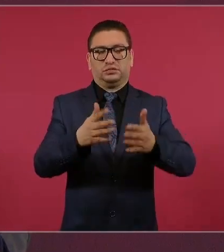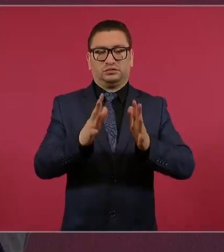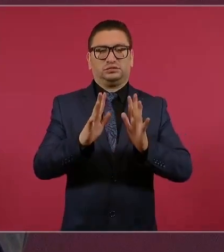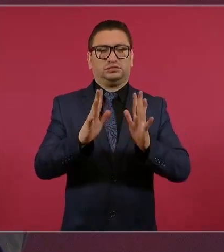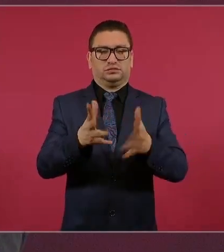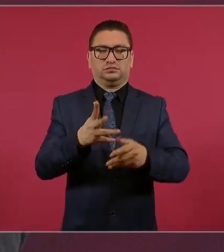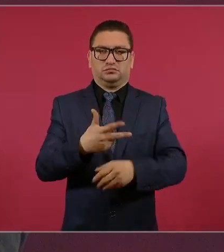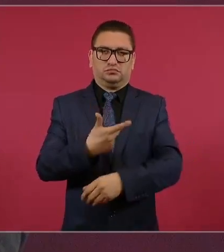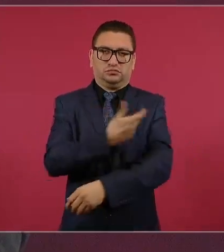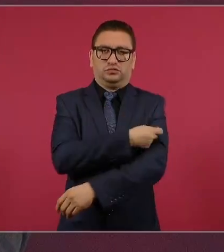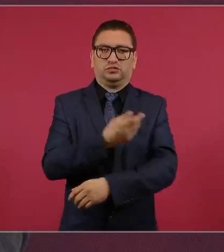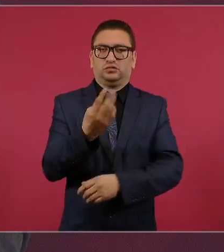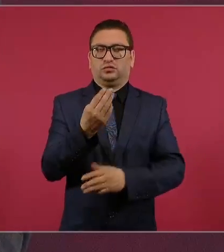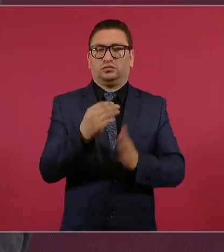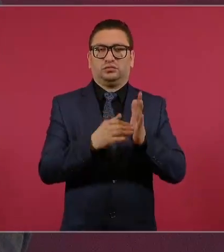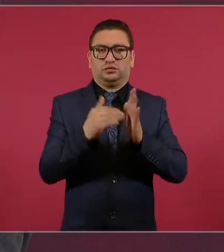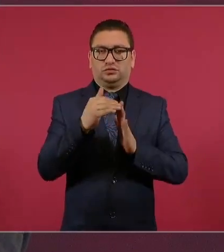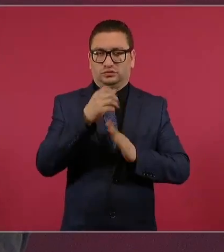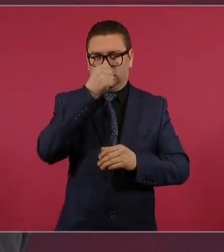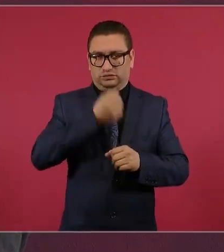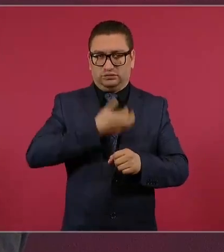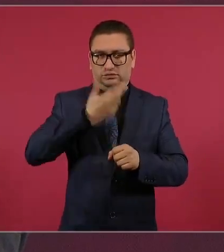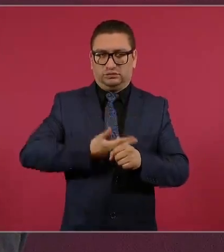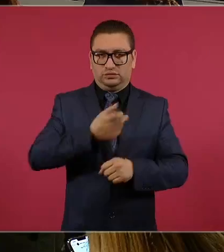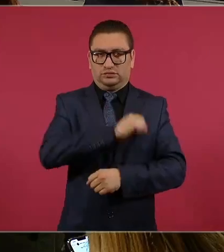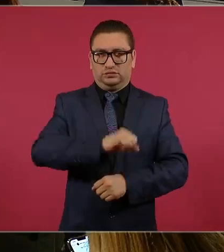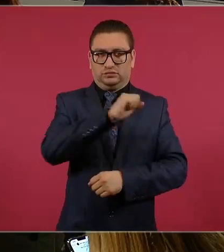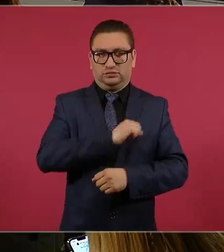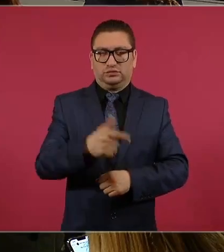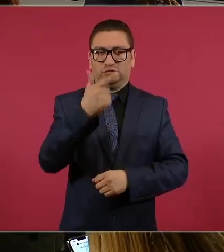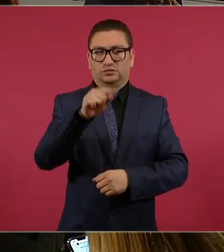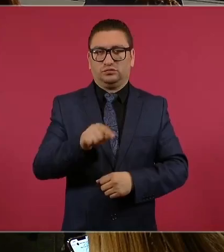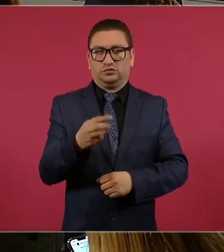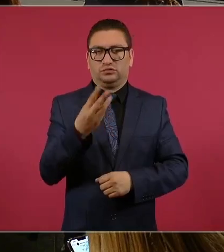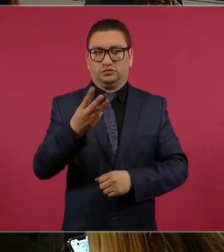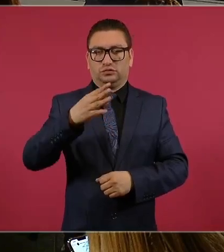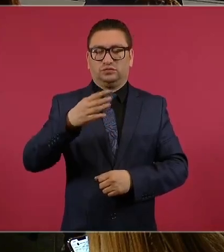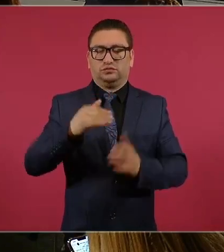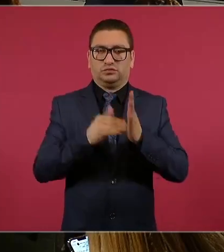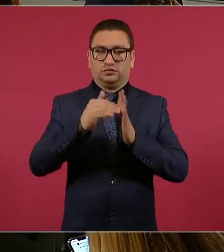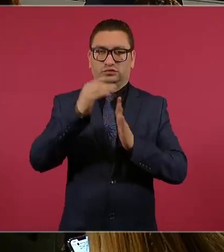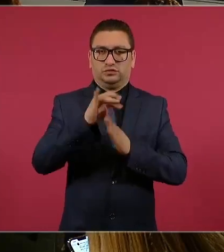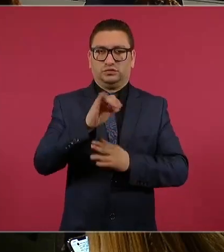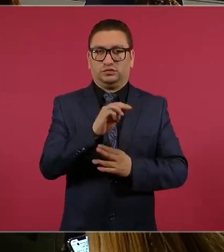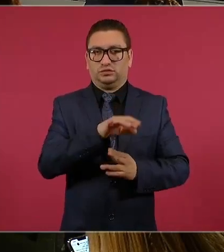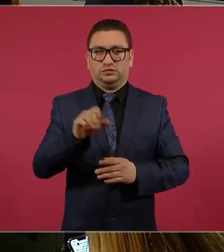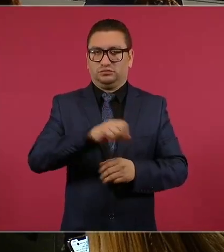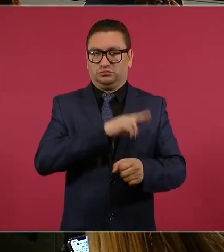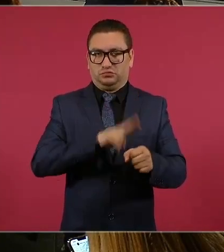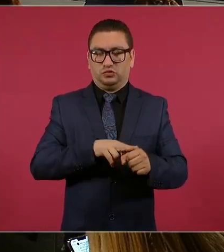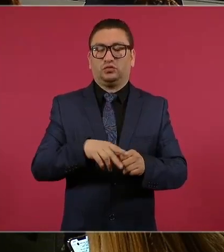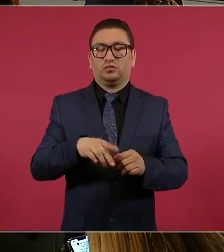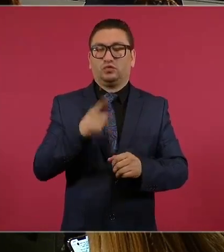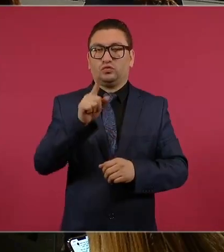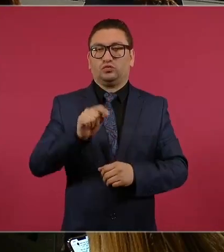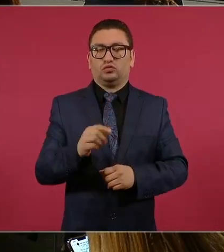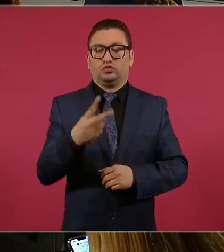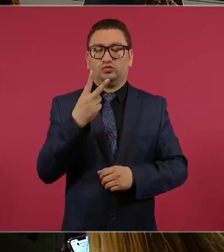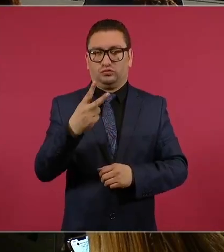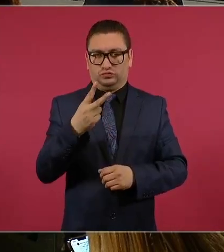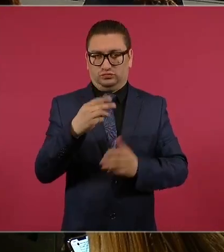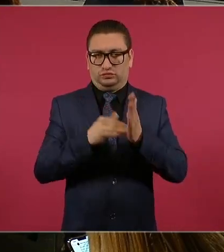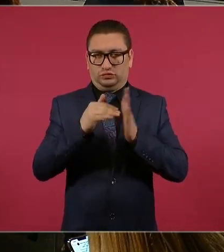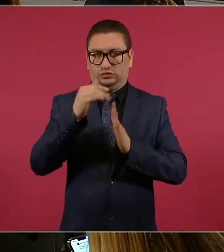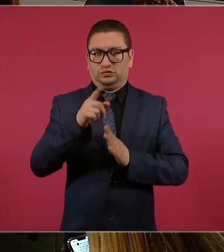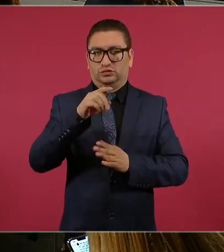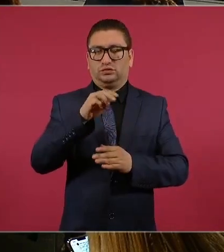aplicado 9 millones por la Secretaría de Salud, 7.3 millones por el IMSS ordinario, 1.2 millones por el IMSS